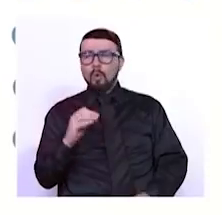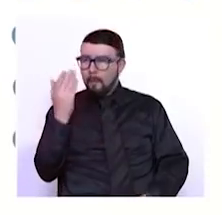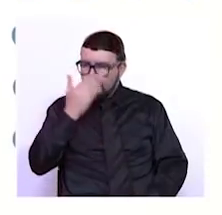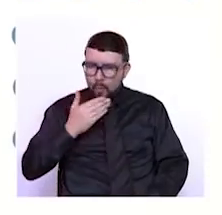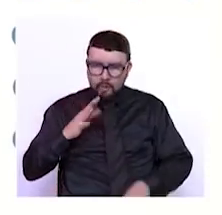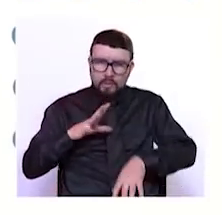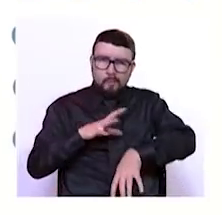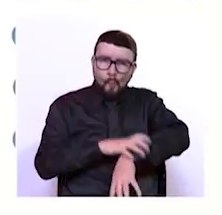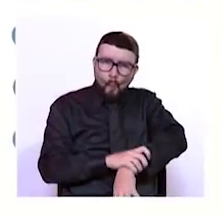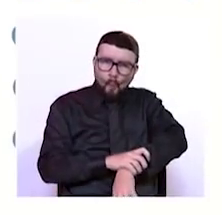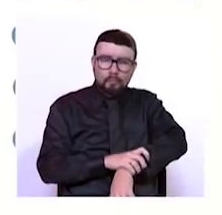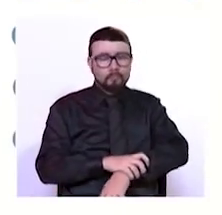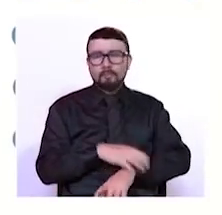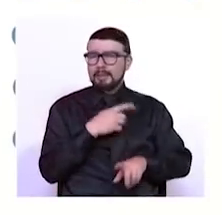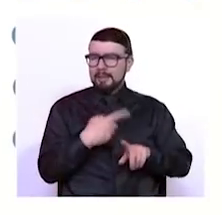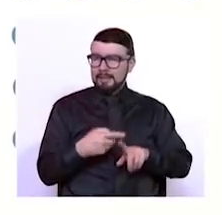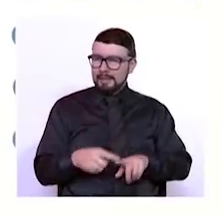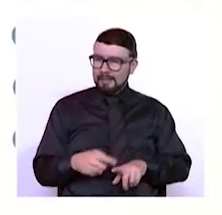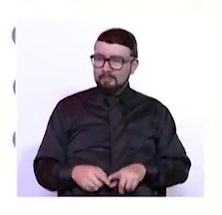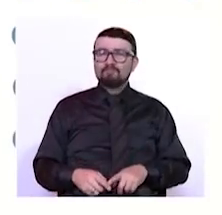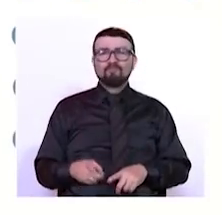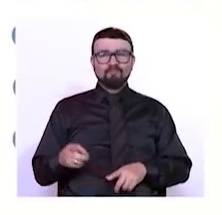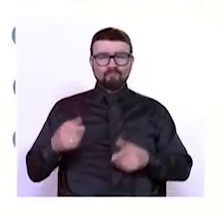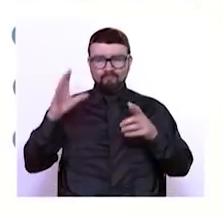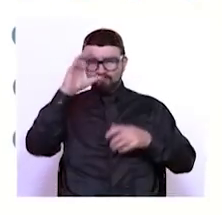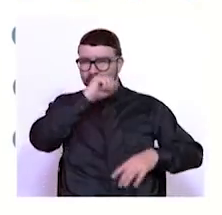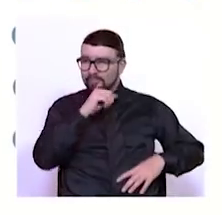etcétera, con los cuales signos